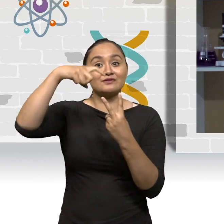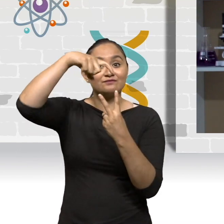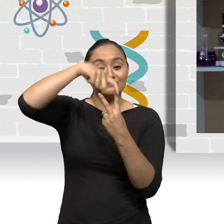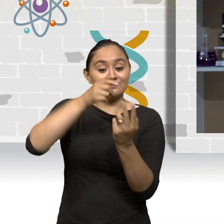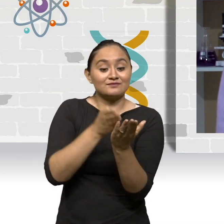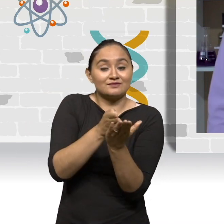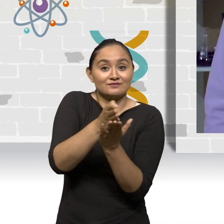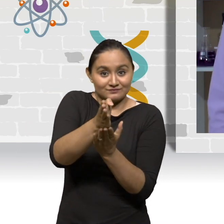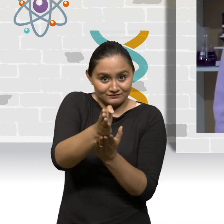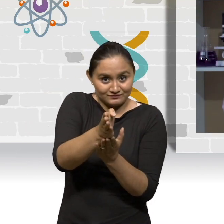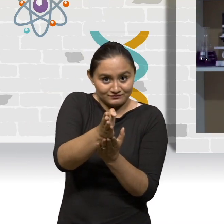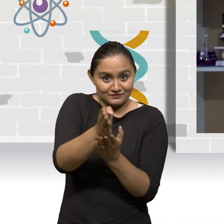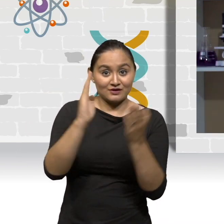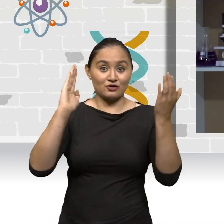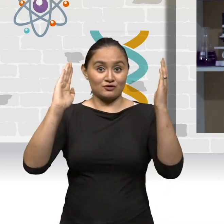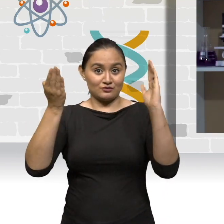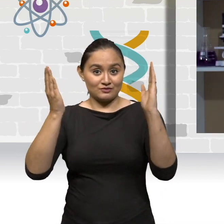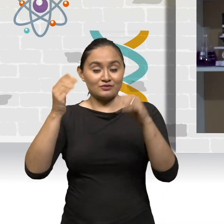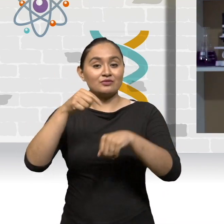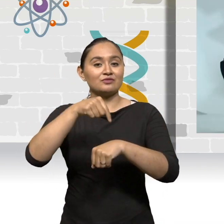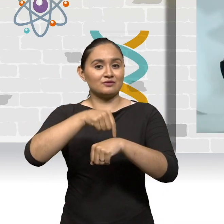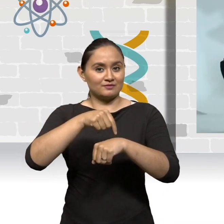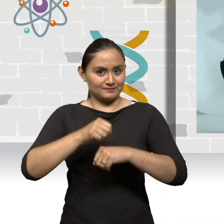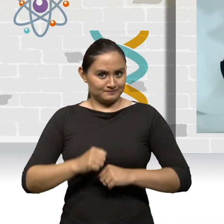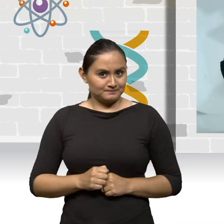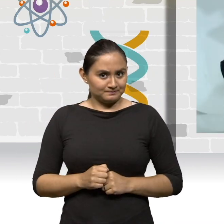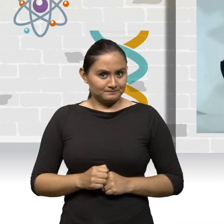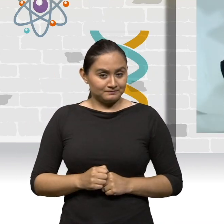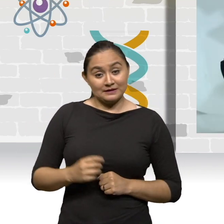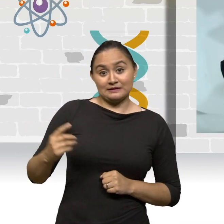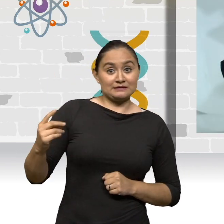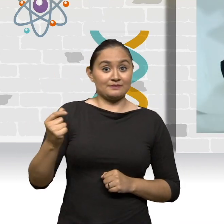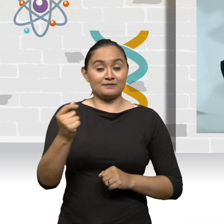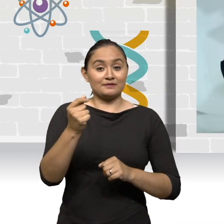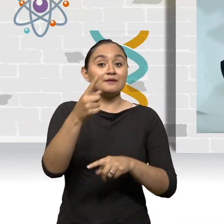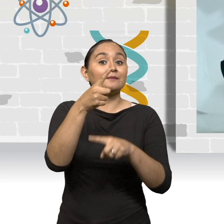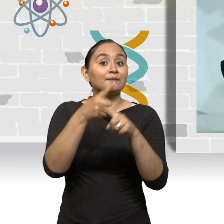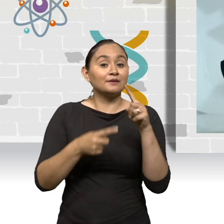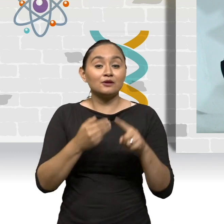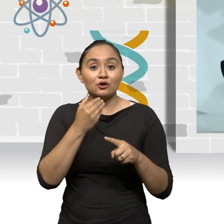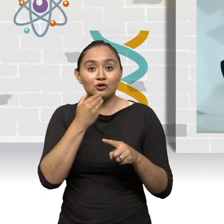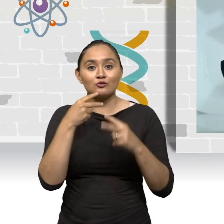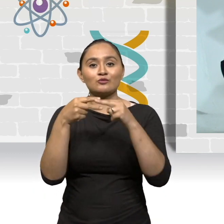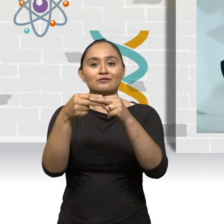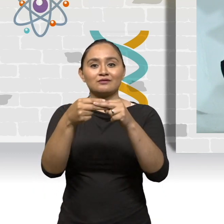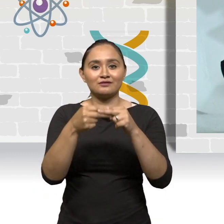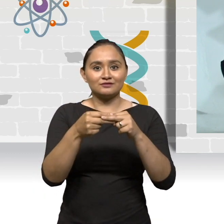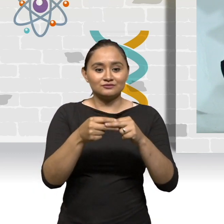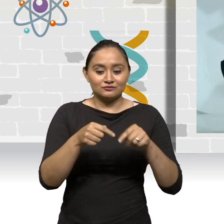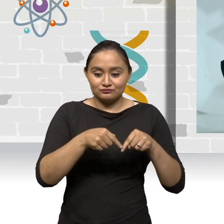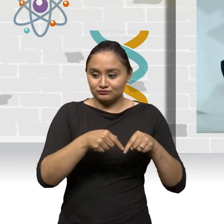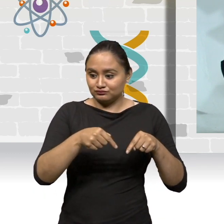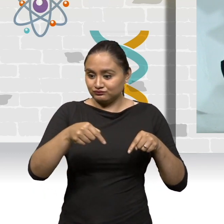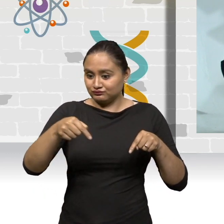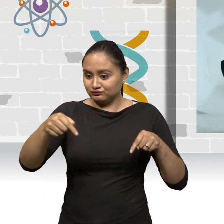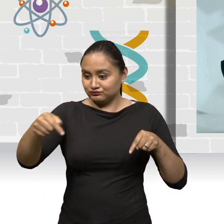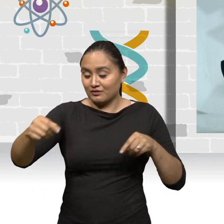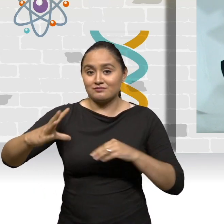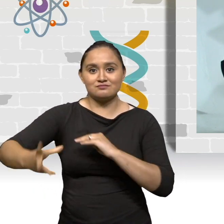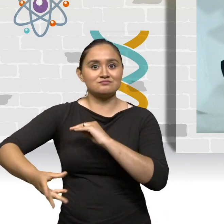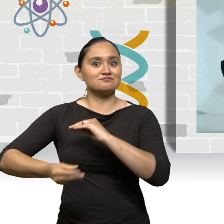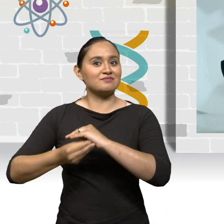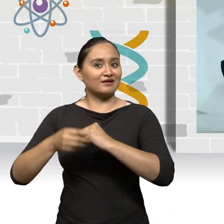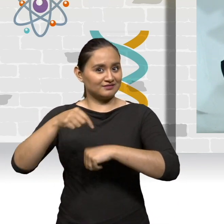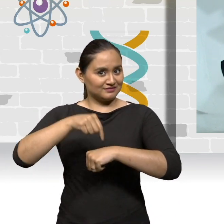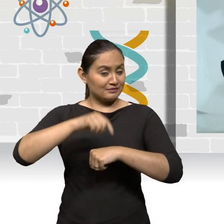vector desplazamiento para el intervalo de tiempo. La rapidez media es la relación entre la distancia recorrida y el intervalo